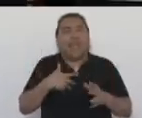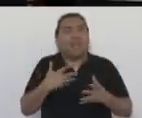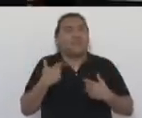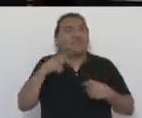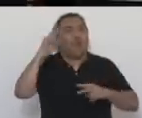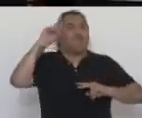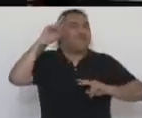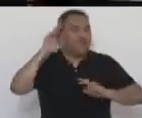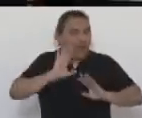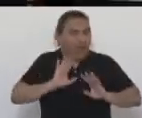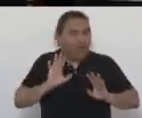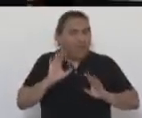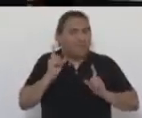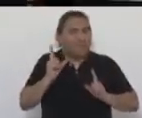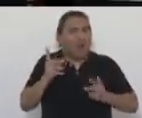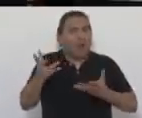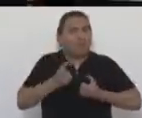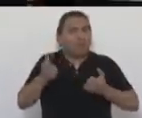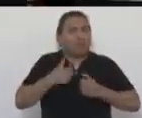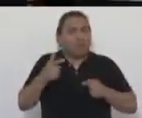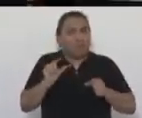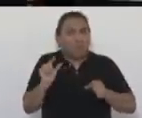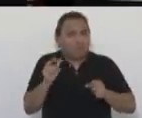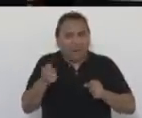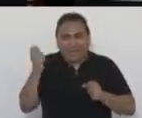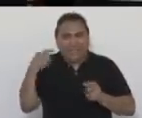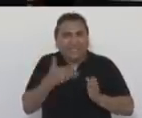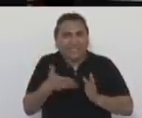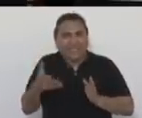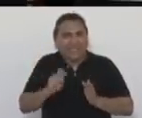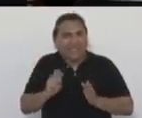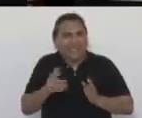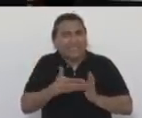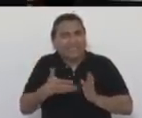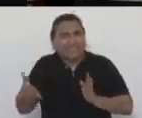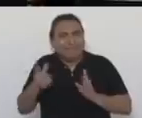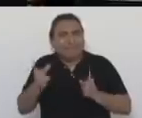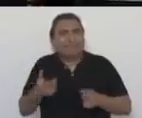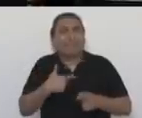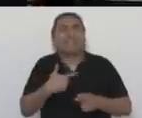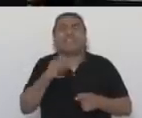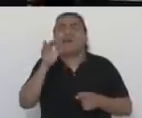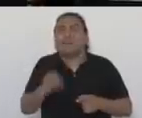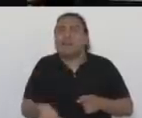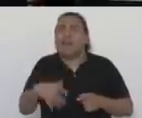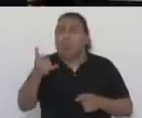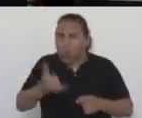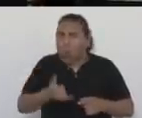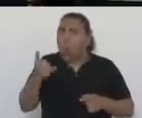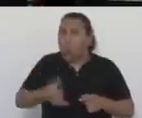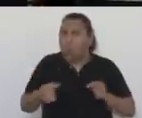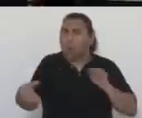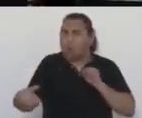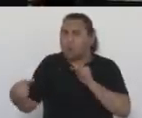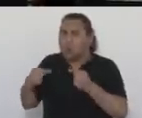todos estos meses. Es muy importante para mí saber que, a pesar de las diferencias y las peleas, vibra en cada